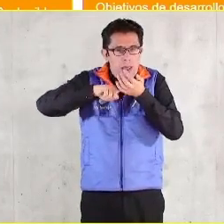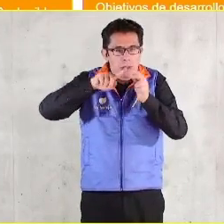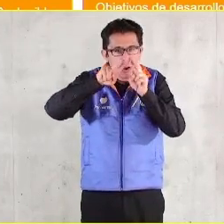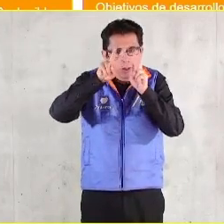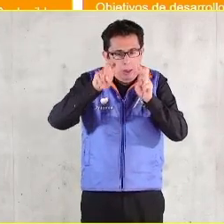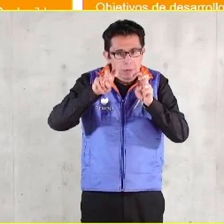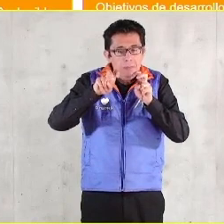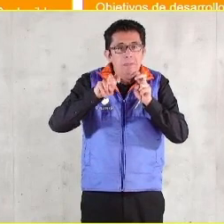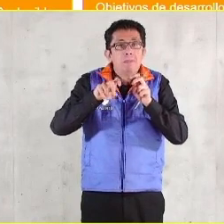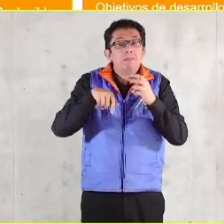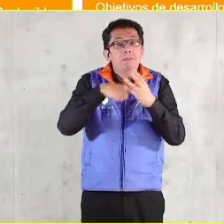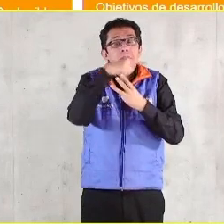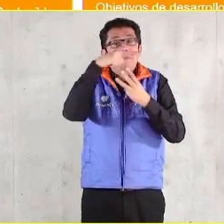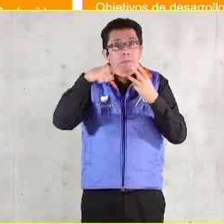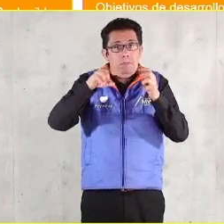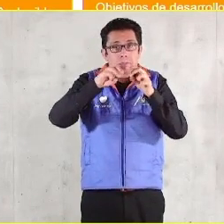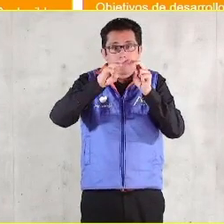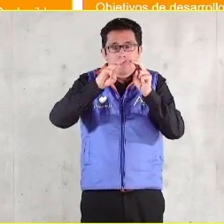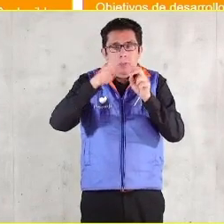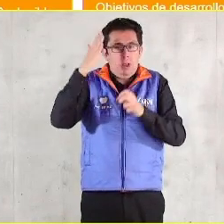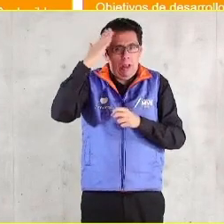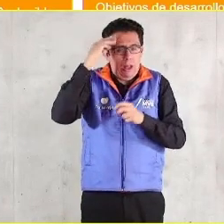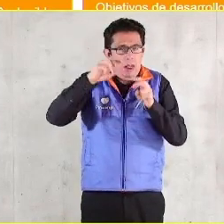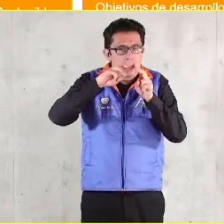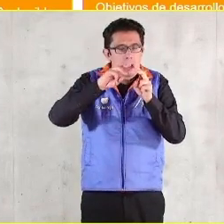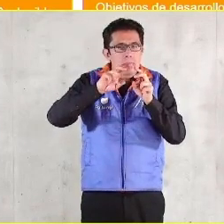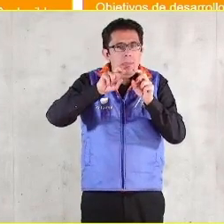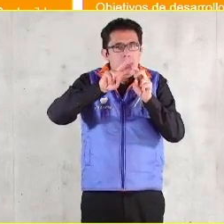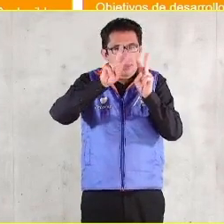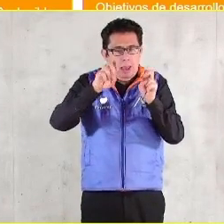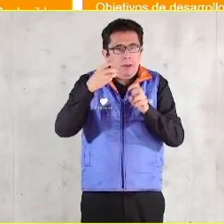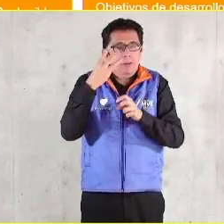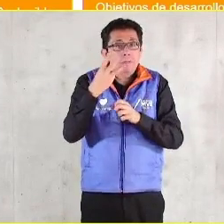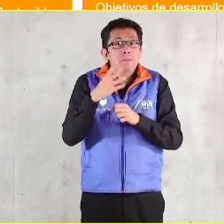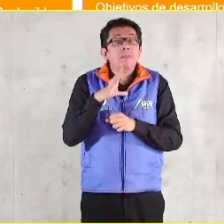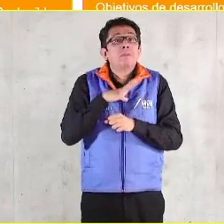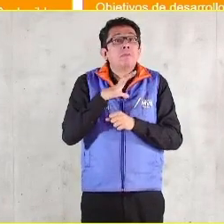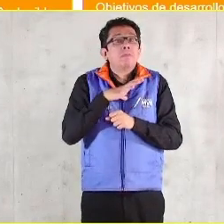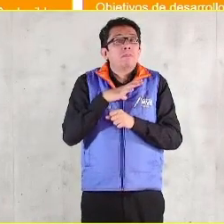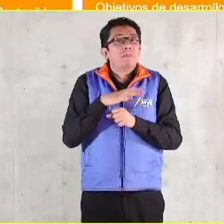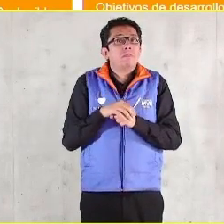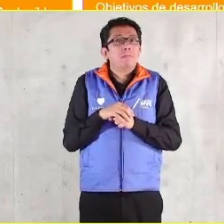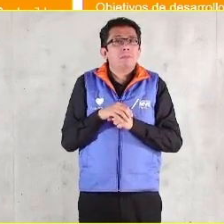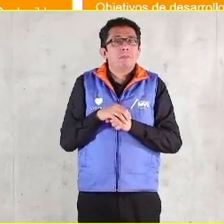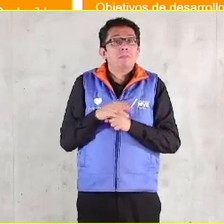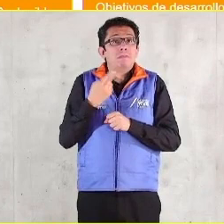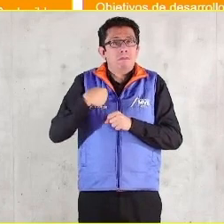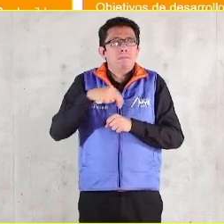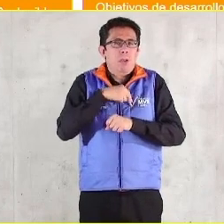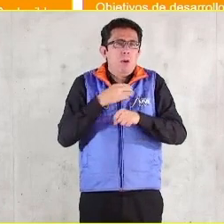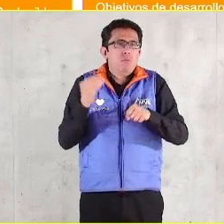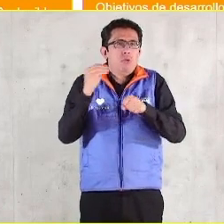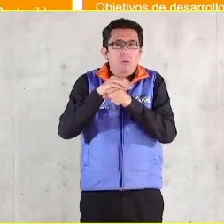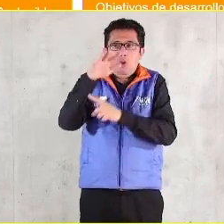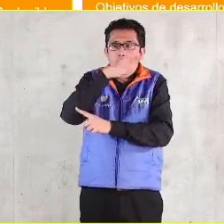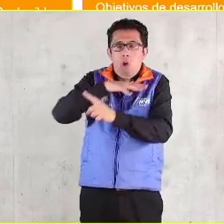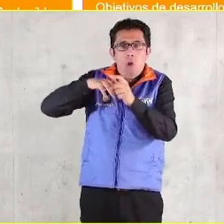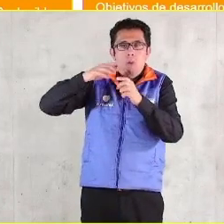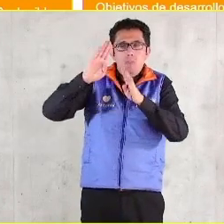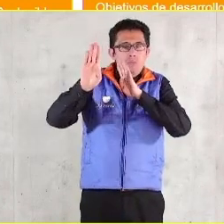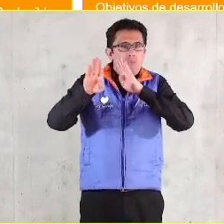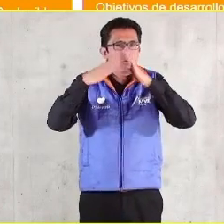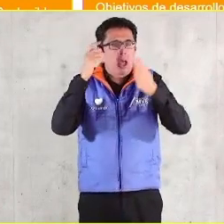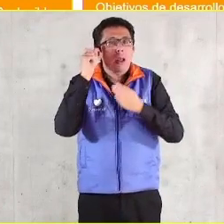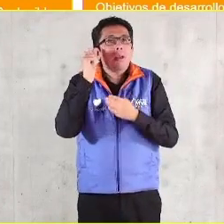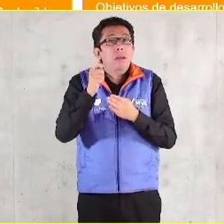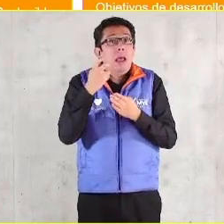el ambiental, el social y el de gobernanza. Hay uno que nosotros lo pusimos como contexto global, que